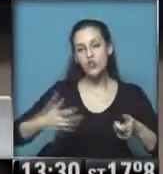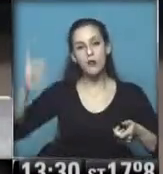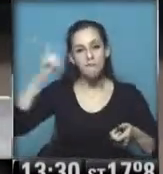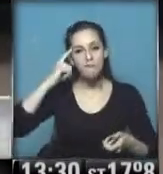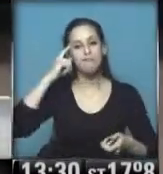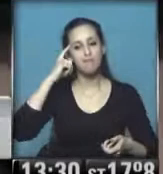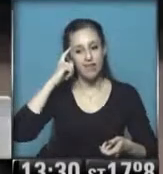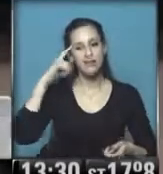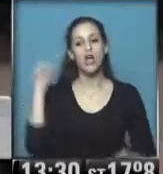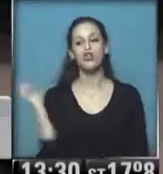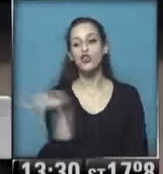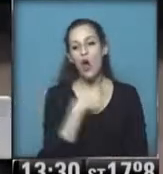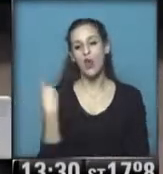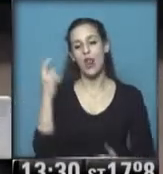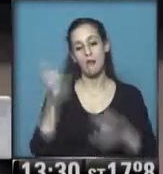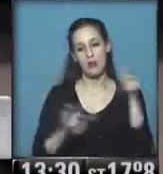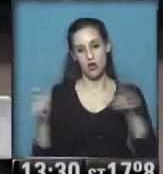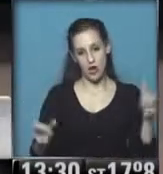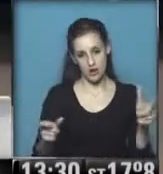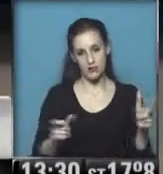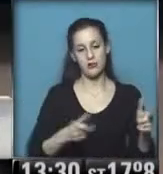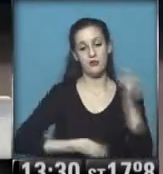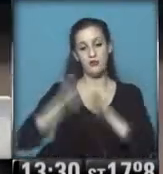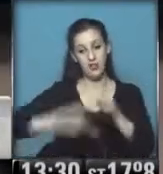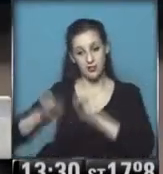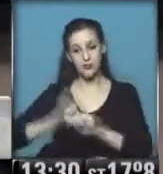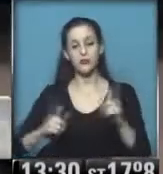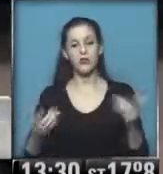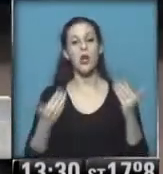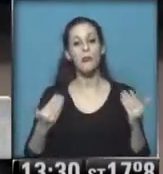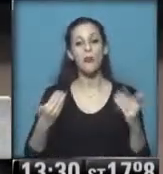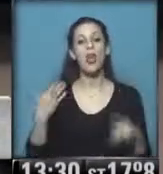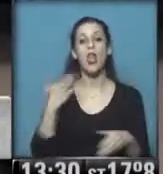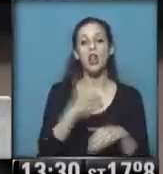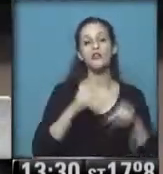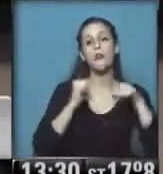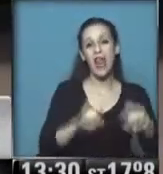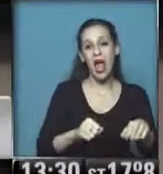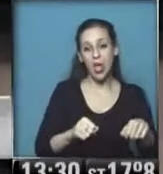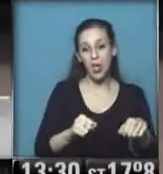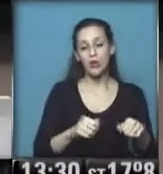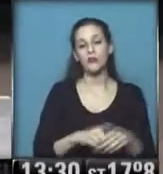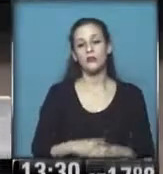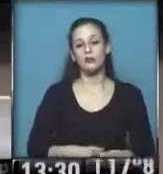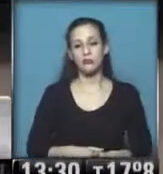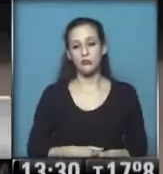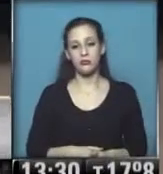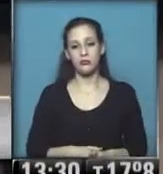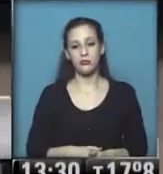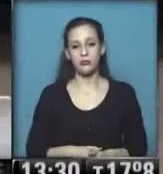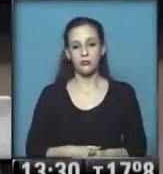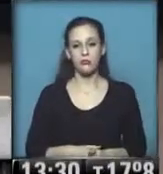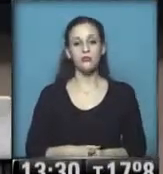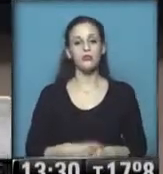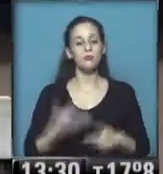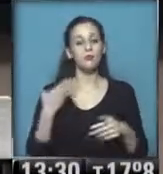que todos los los comerciantes del barrio pueden ir al supermercado y Acceder al precio mayorista decir al mismo precio que compra el supermercado eh